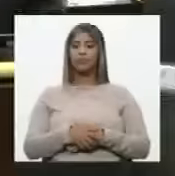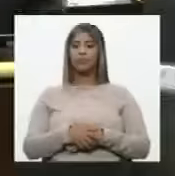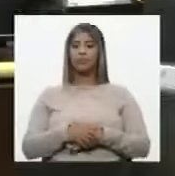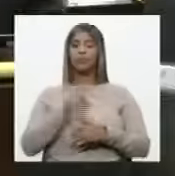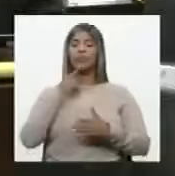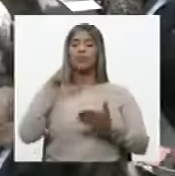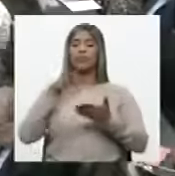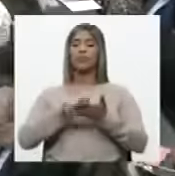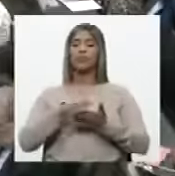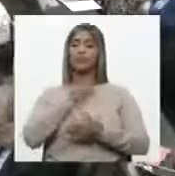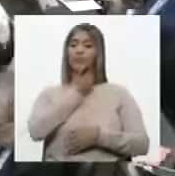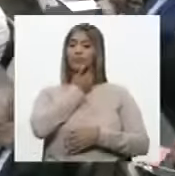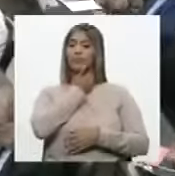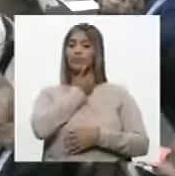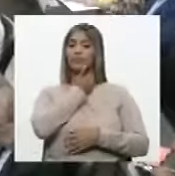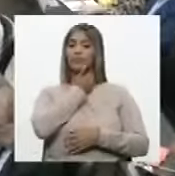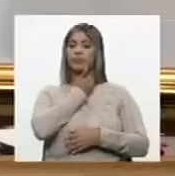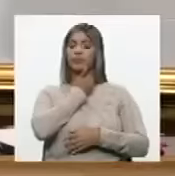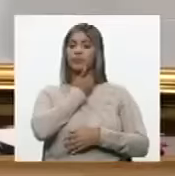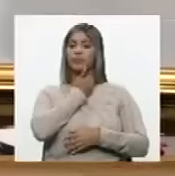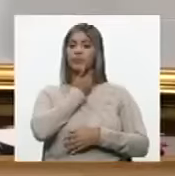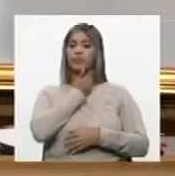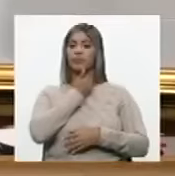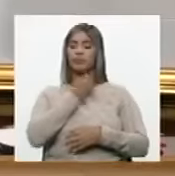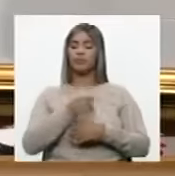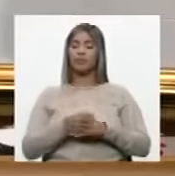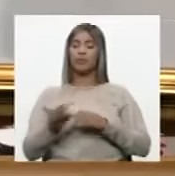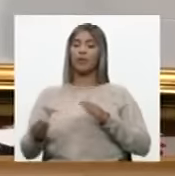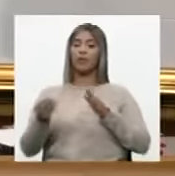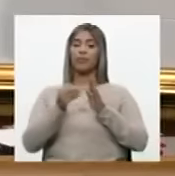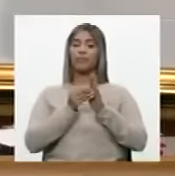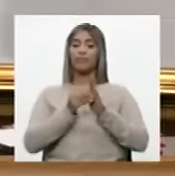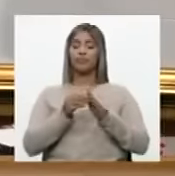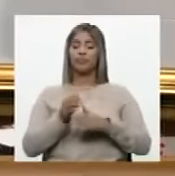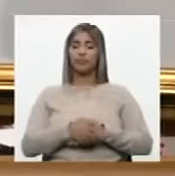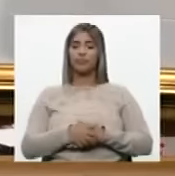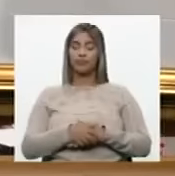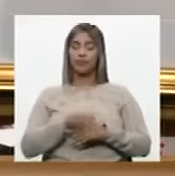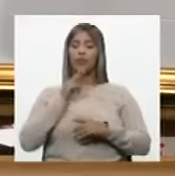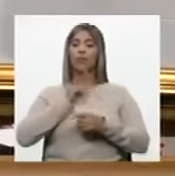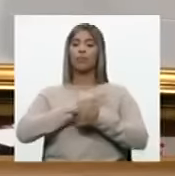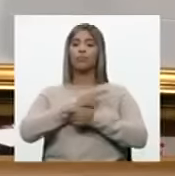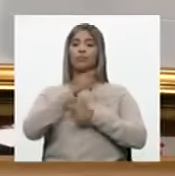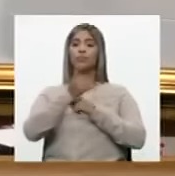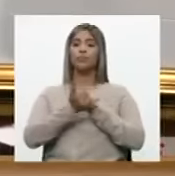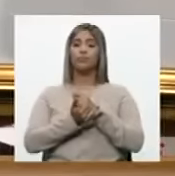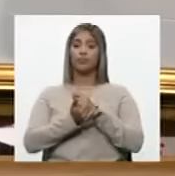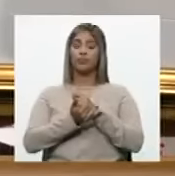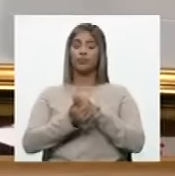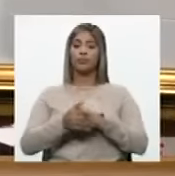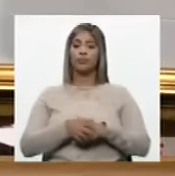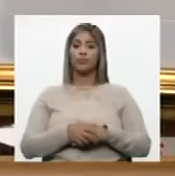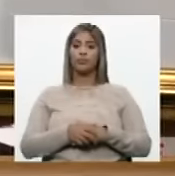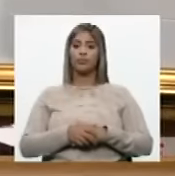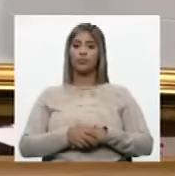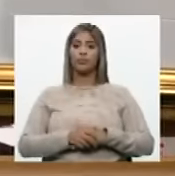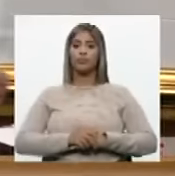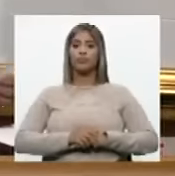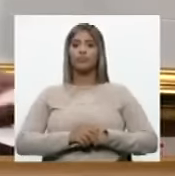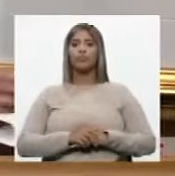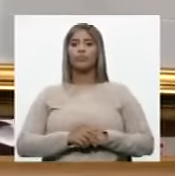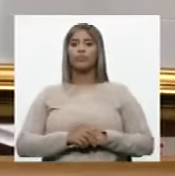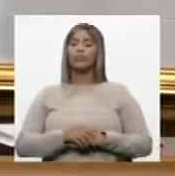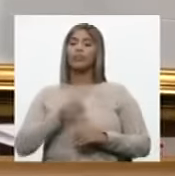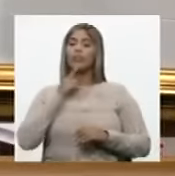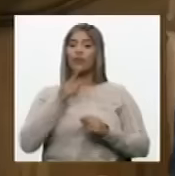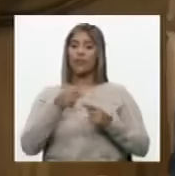Queda aprobada la urgencia reglamentaria. Incorpórese a el proyecto de orden del día, ciudadana secretaria. Siguiente